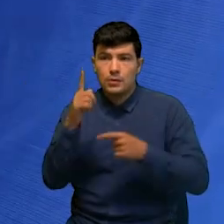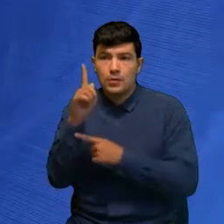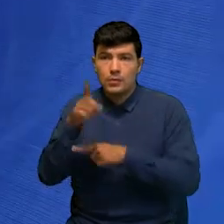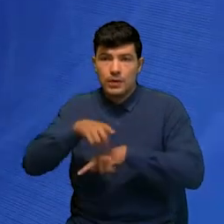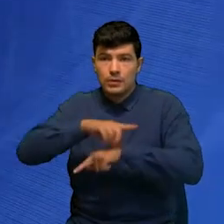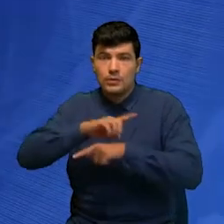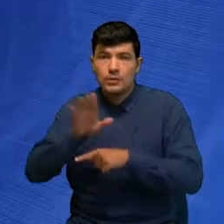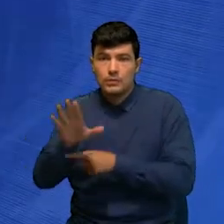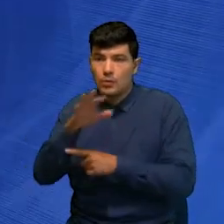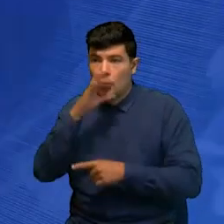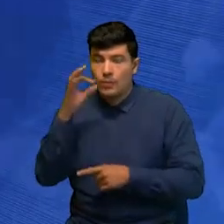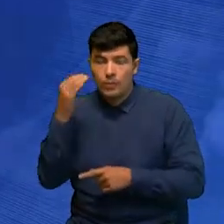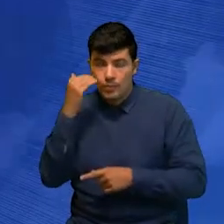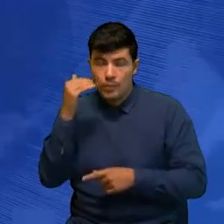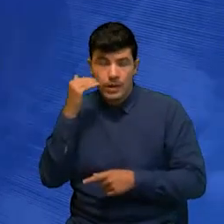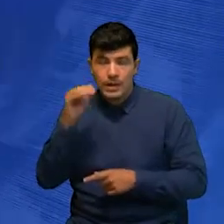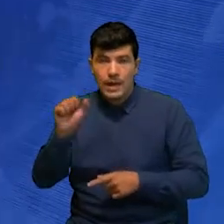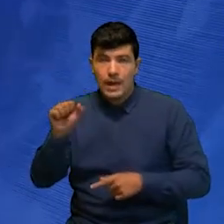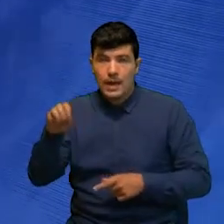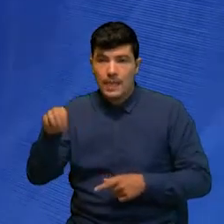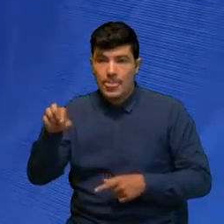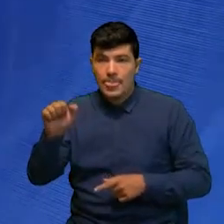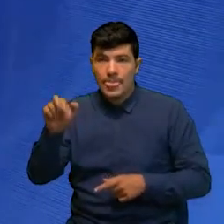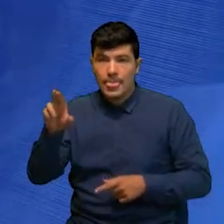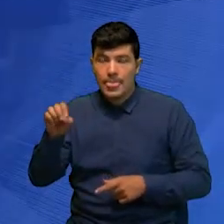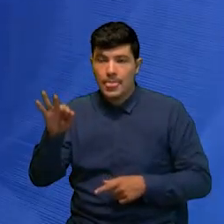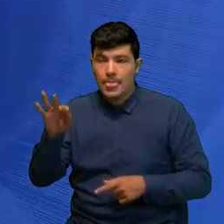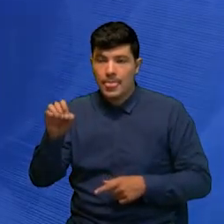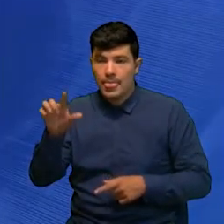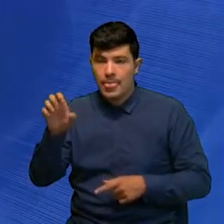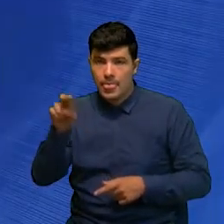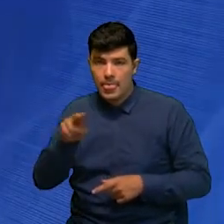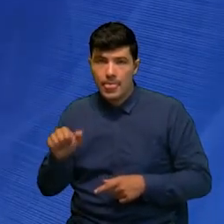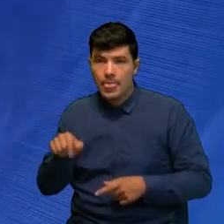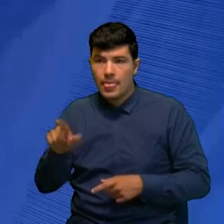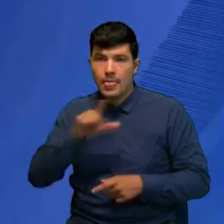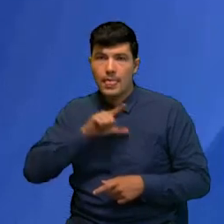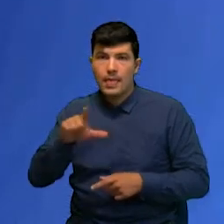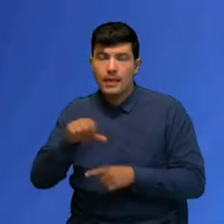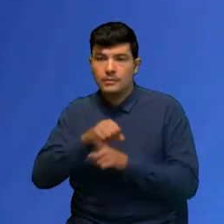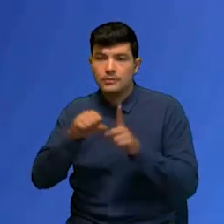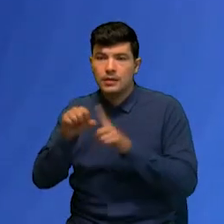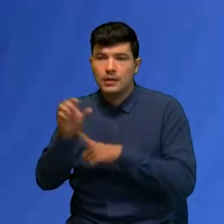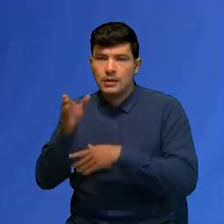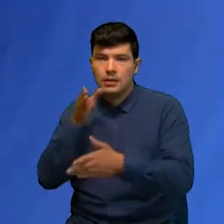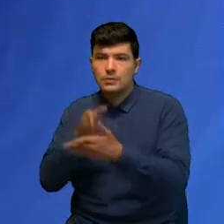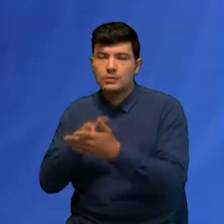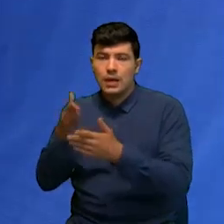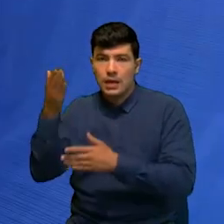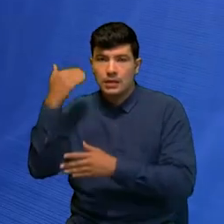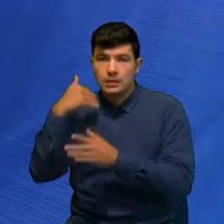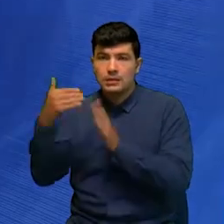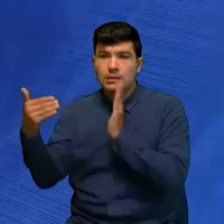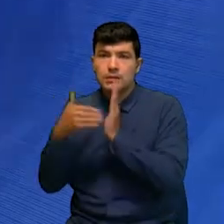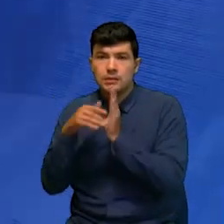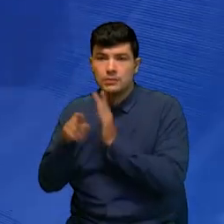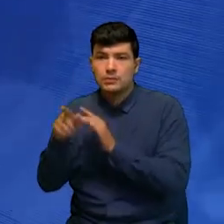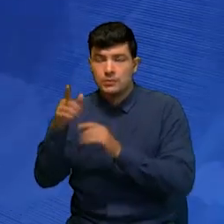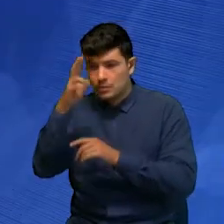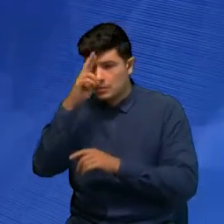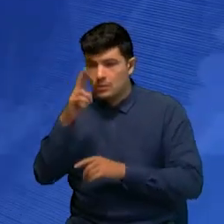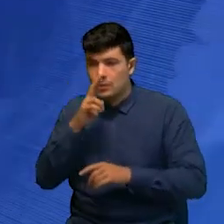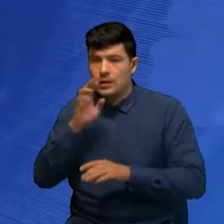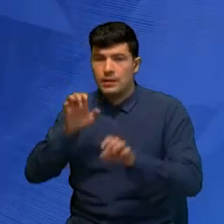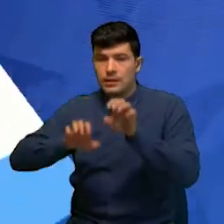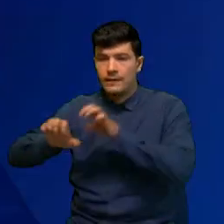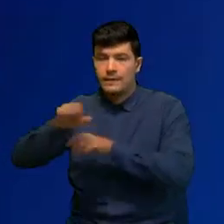a Amparo Tolosa, la líder social del departamento de Bolívar, que denunció las amenazas por las que ha sido víctima en su papel en